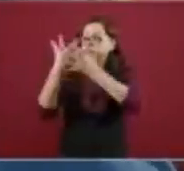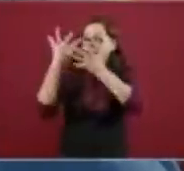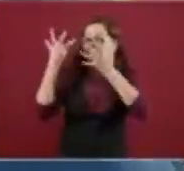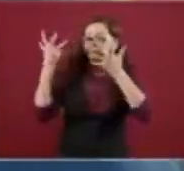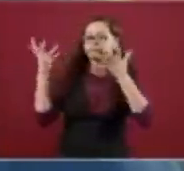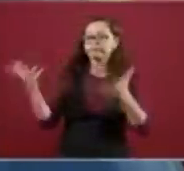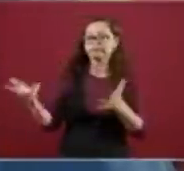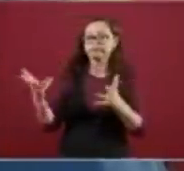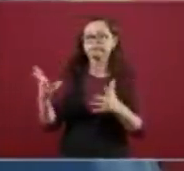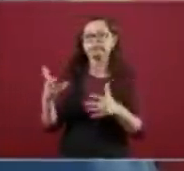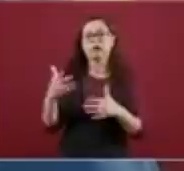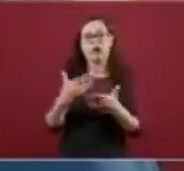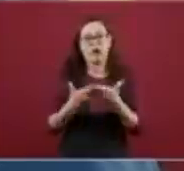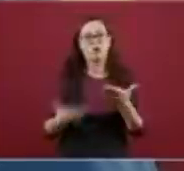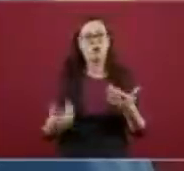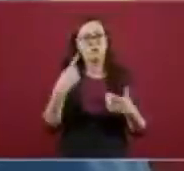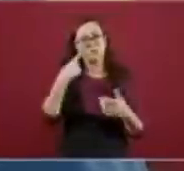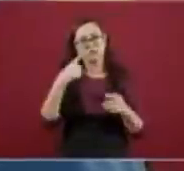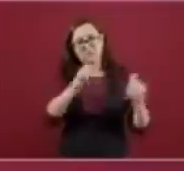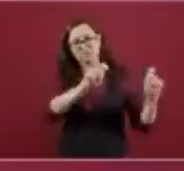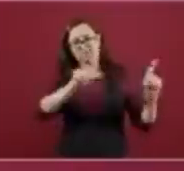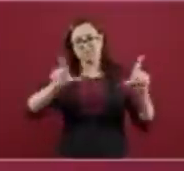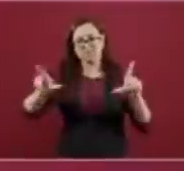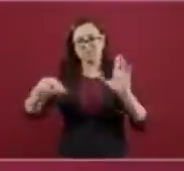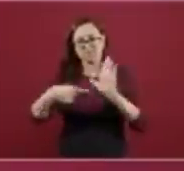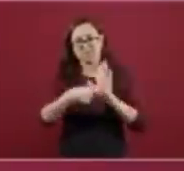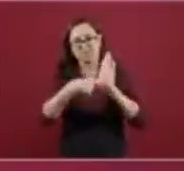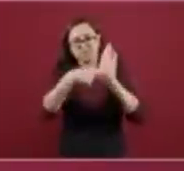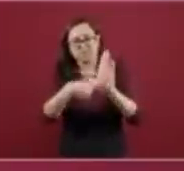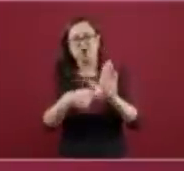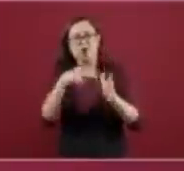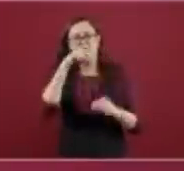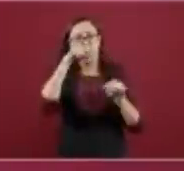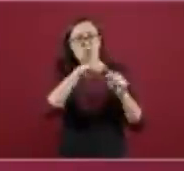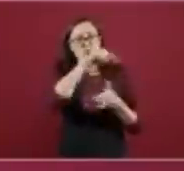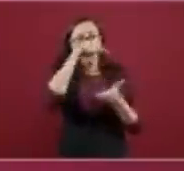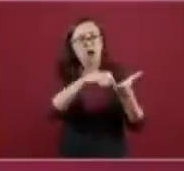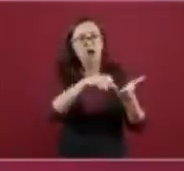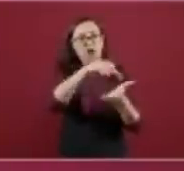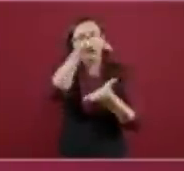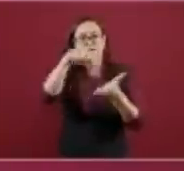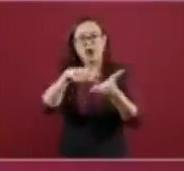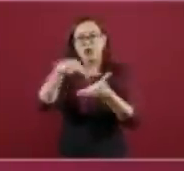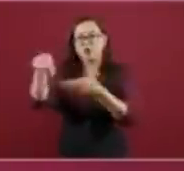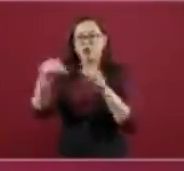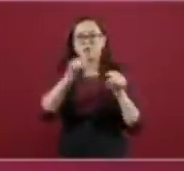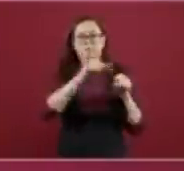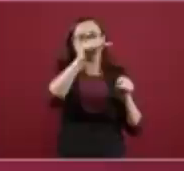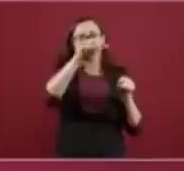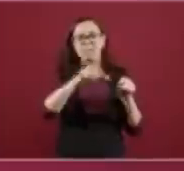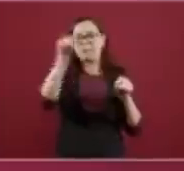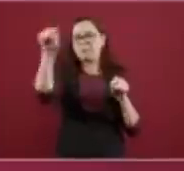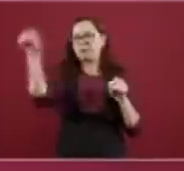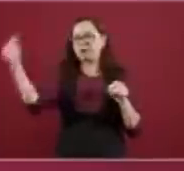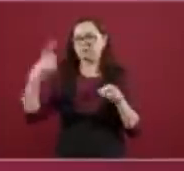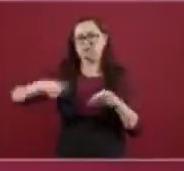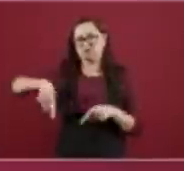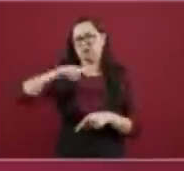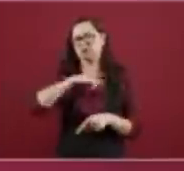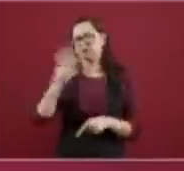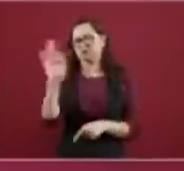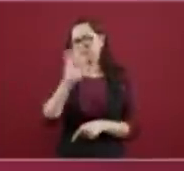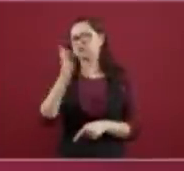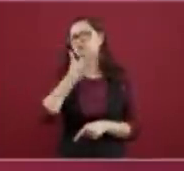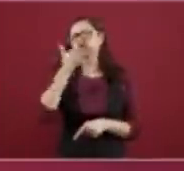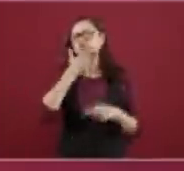en un esquema, en un diagrama que nos hará reconocer todos aquellos espacios que quizá hemos visitado, pero que nunca